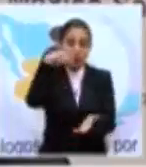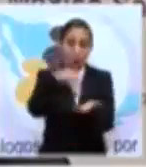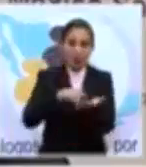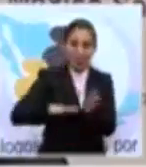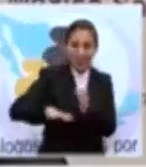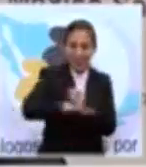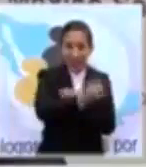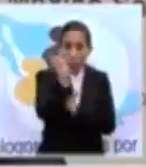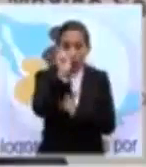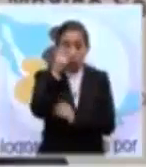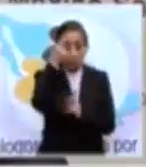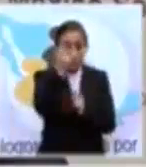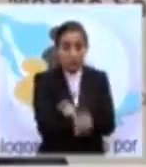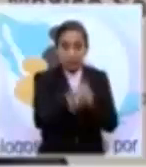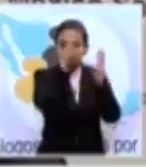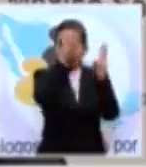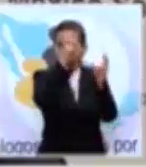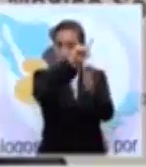trataba de reformas